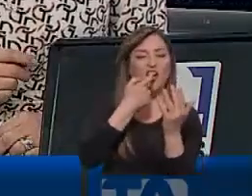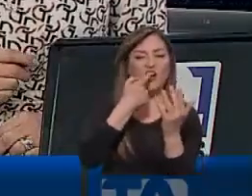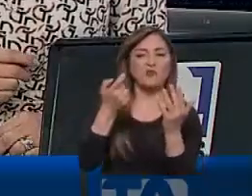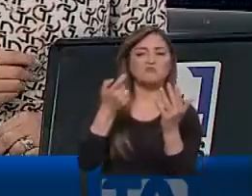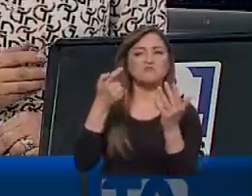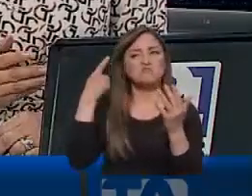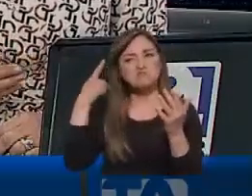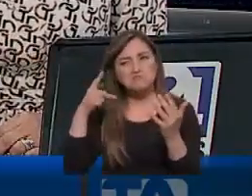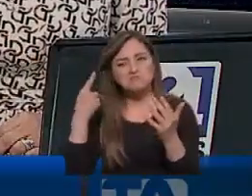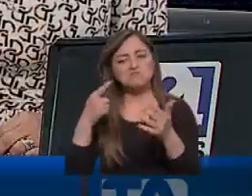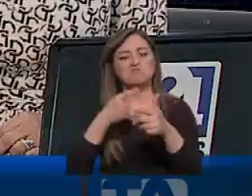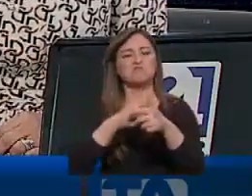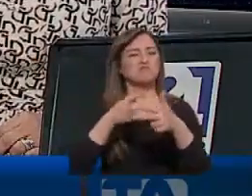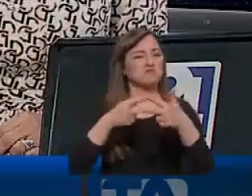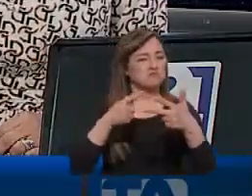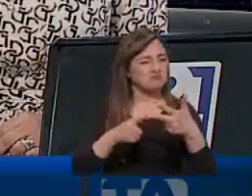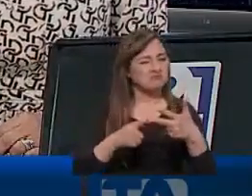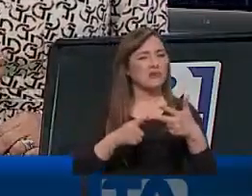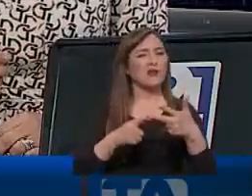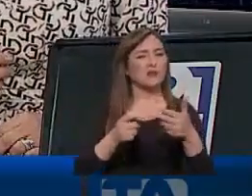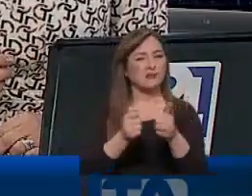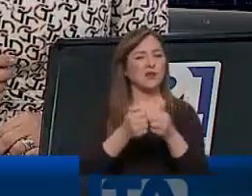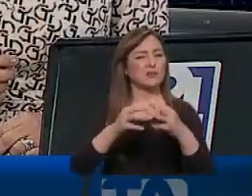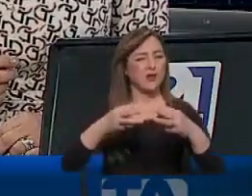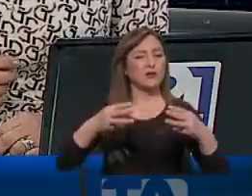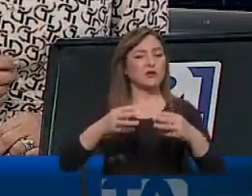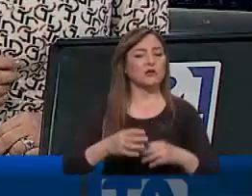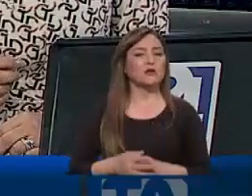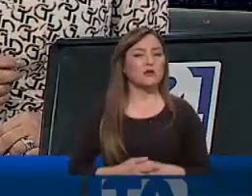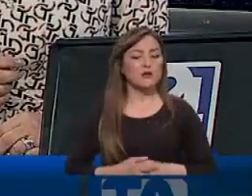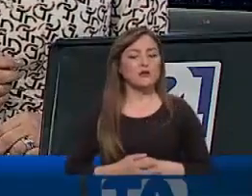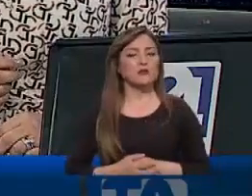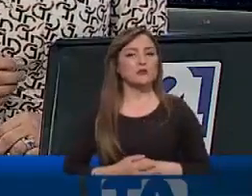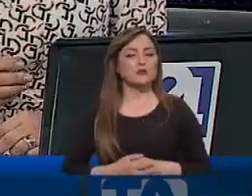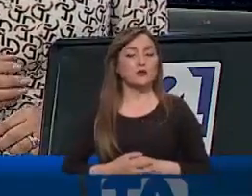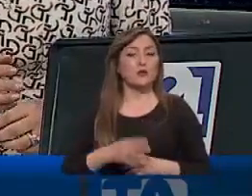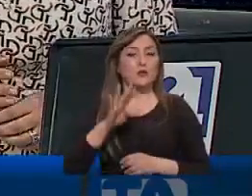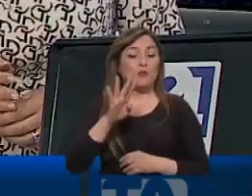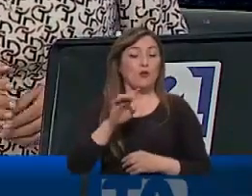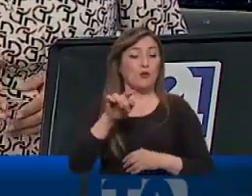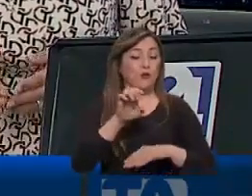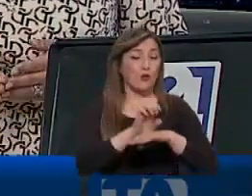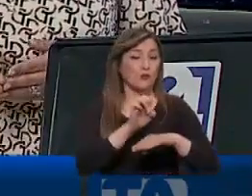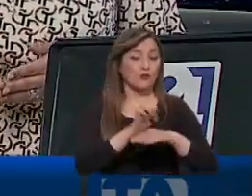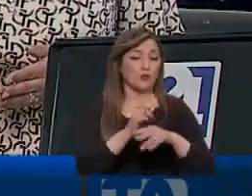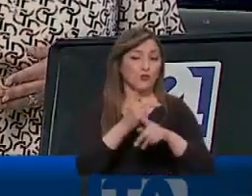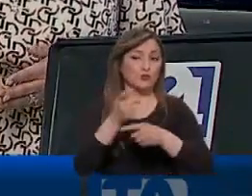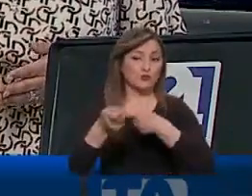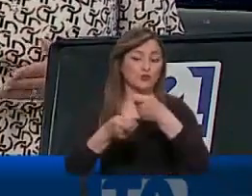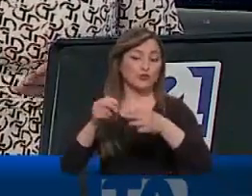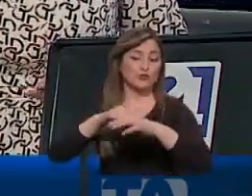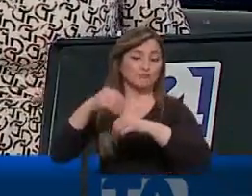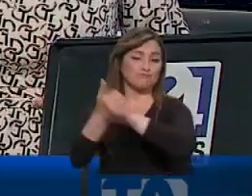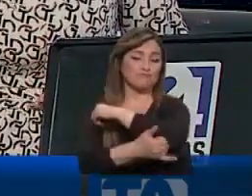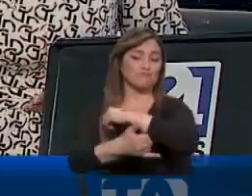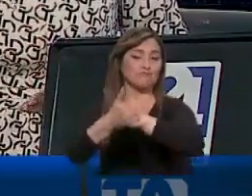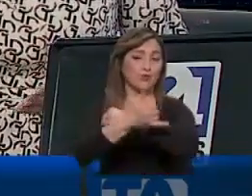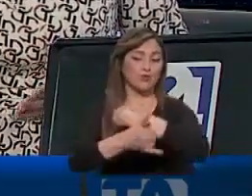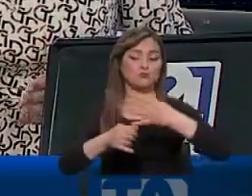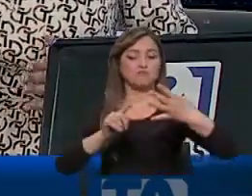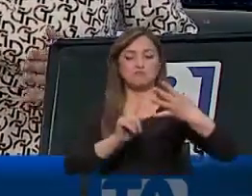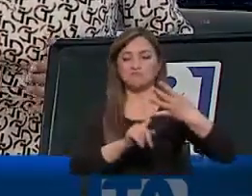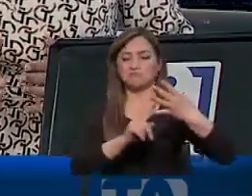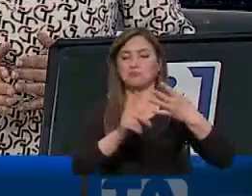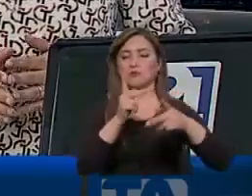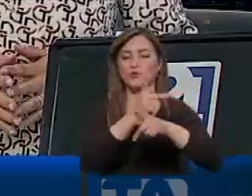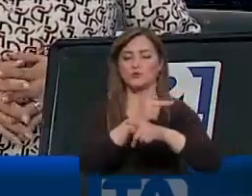cuarto producto de mayor exportación del Ecuador y en junio rompió el récord de exportación con casi 180 millones de